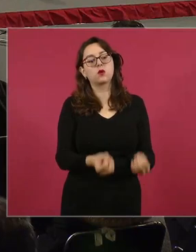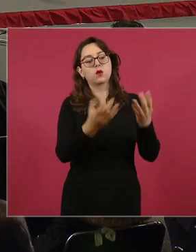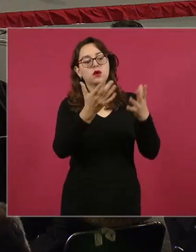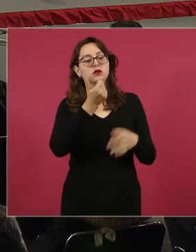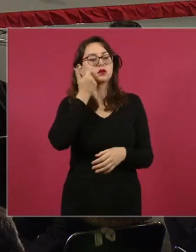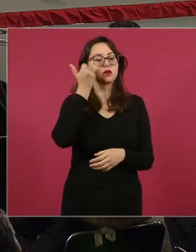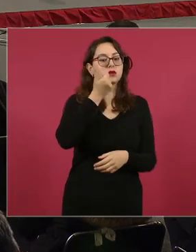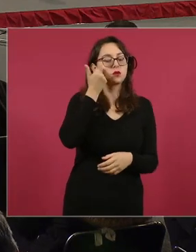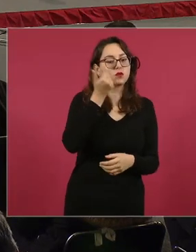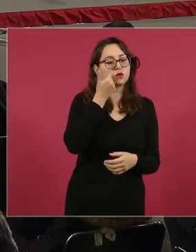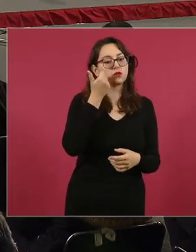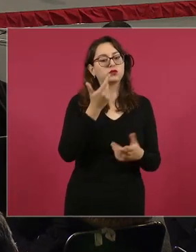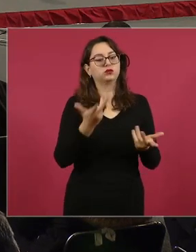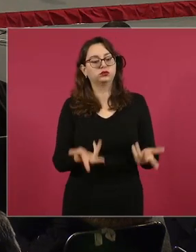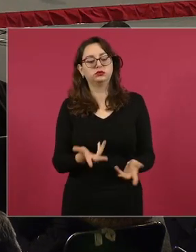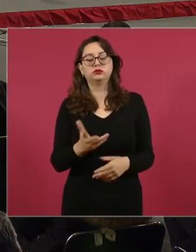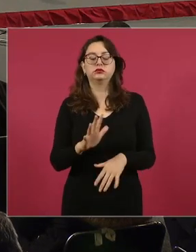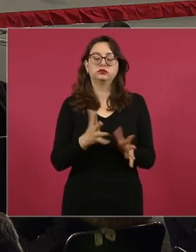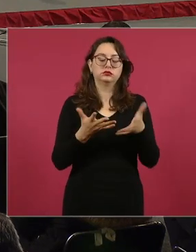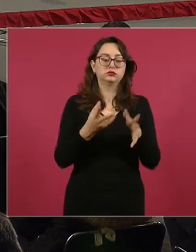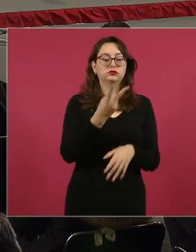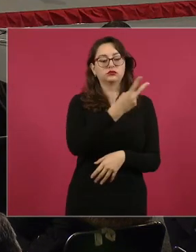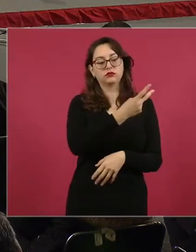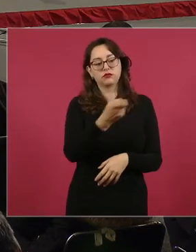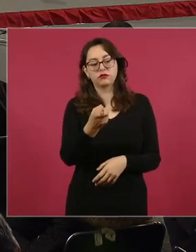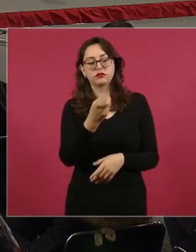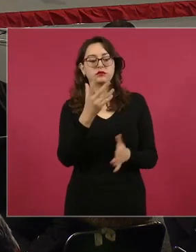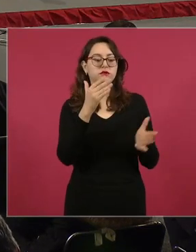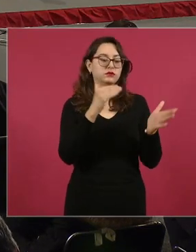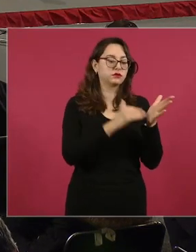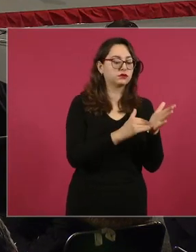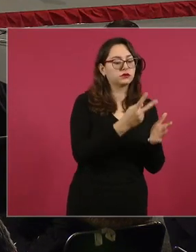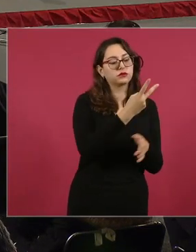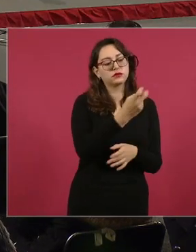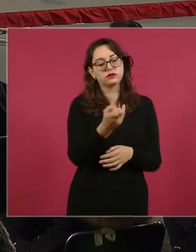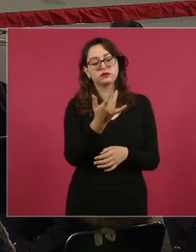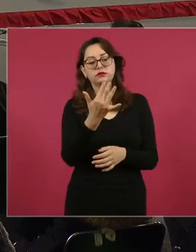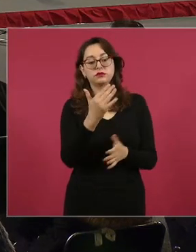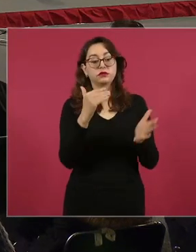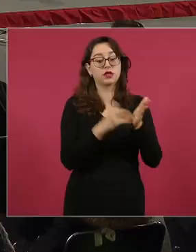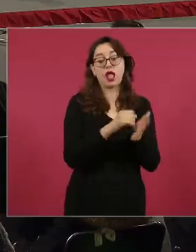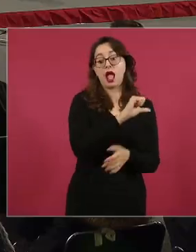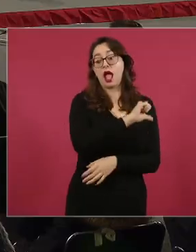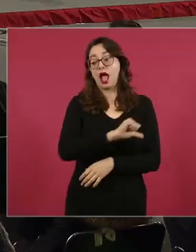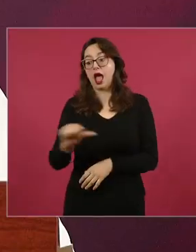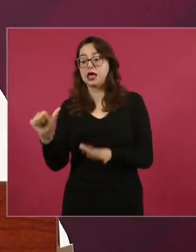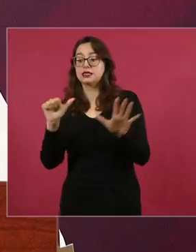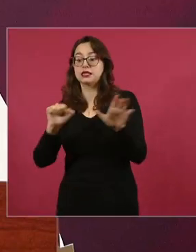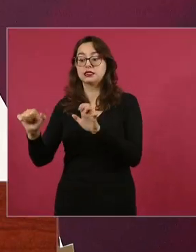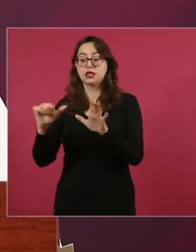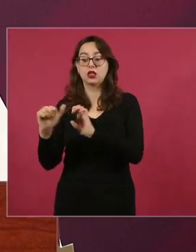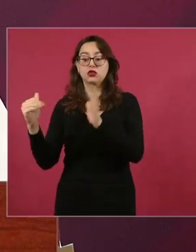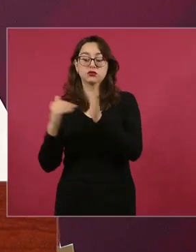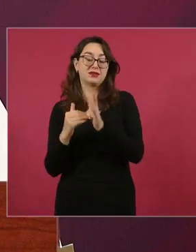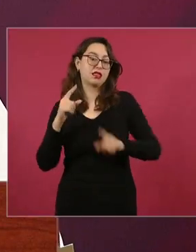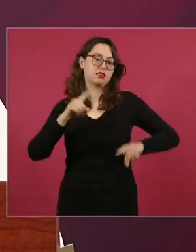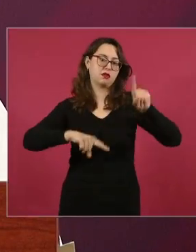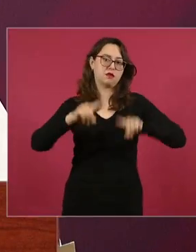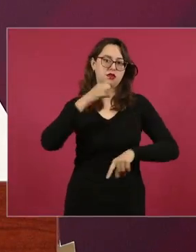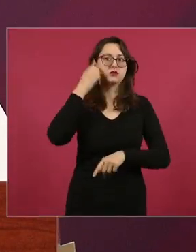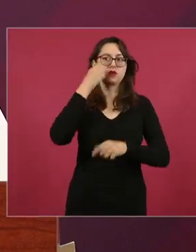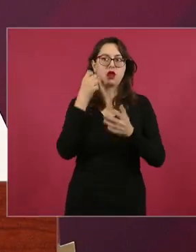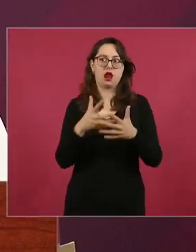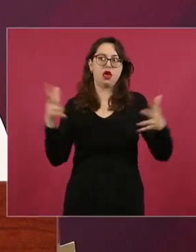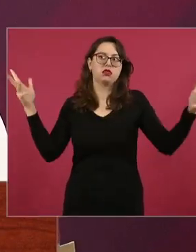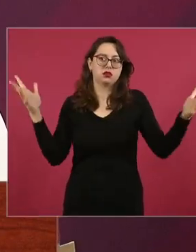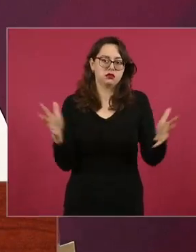tenga la escuela y va de entre los 200,000, 250,000 y 600,000 pesos. En ese sentido, son las madres y padres